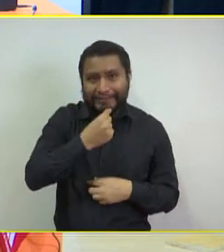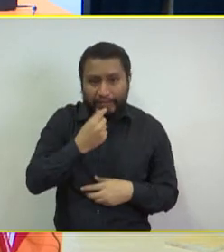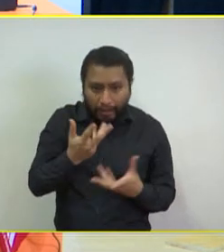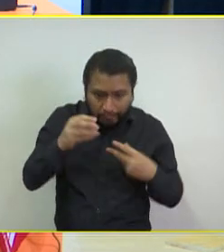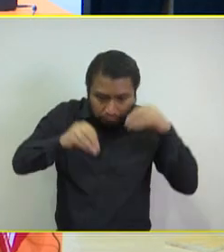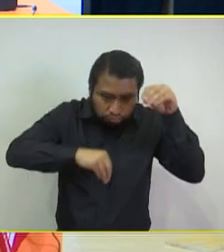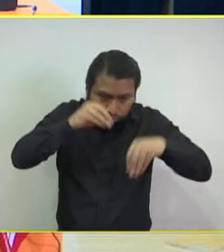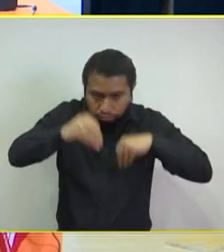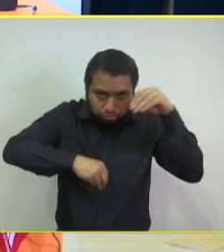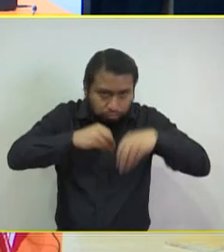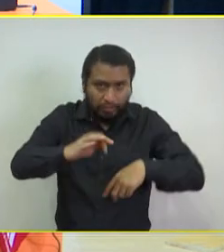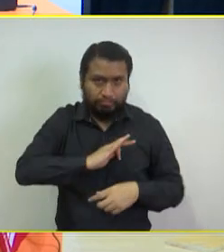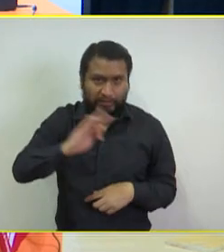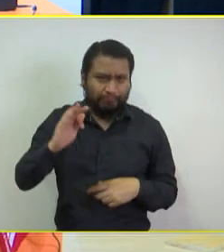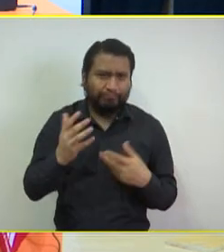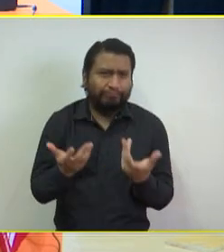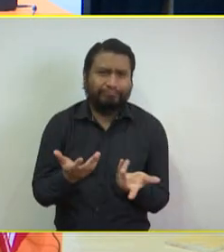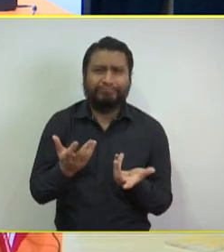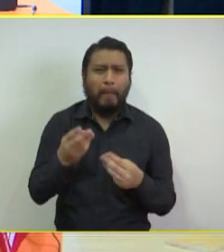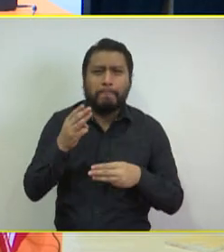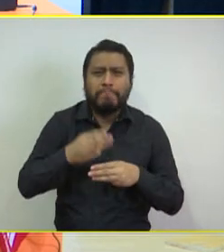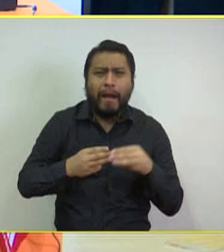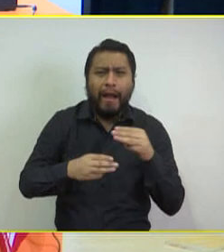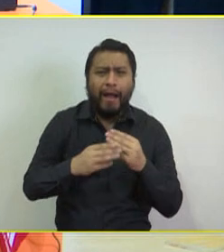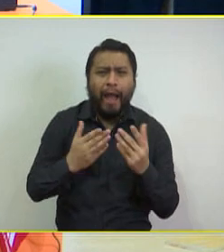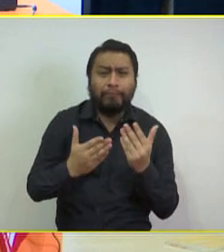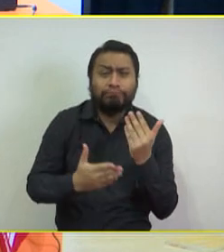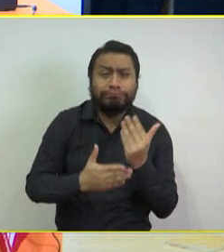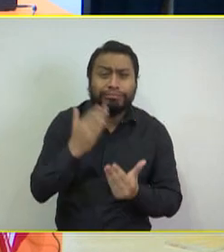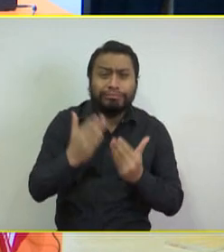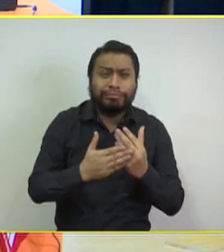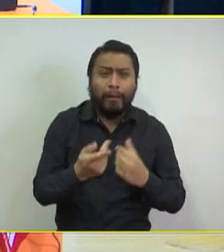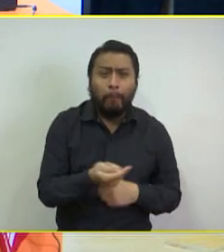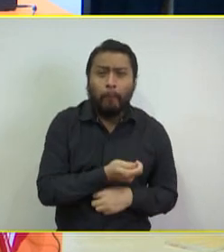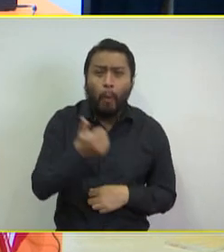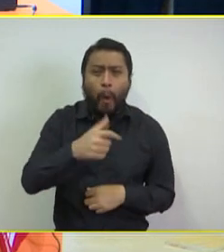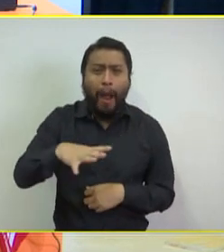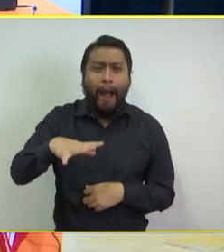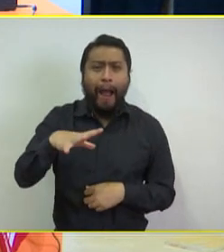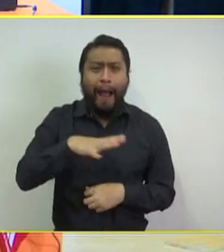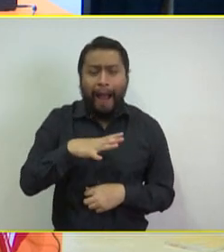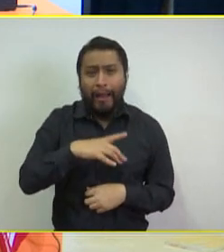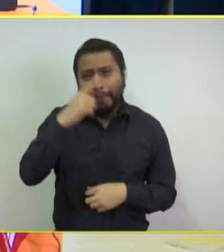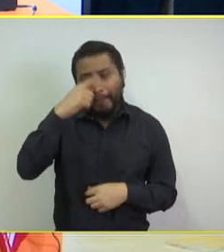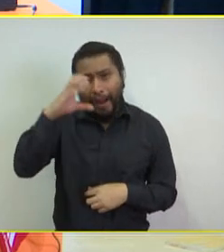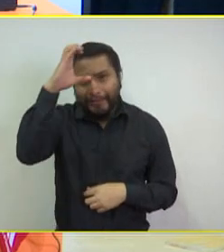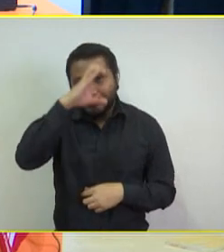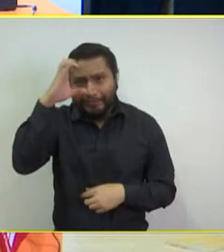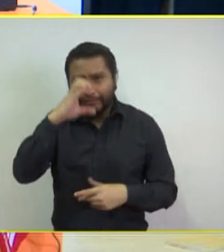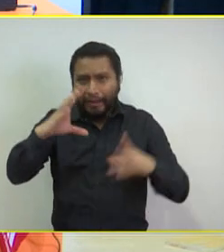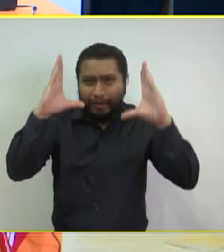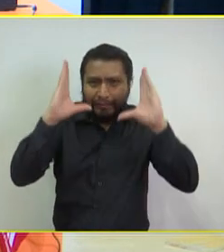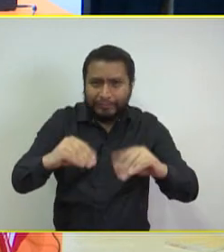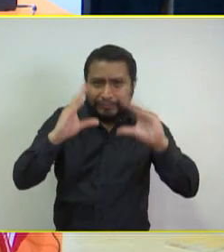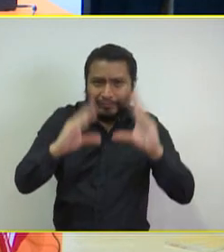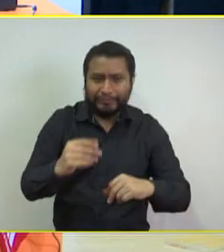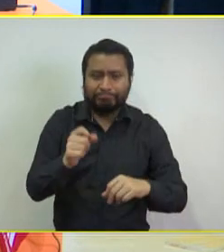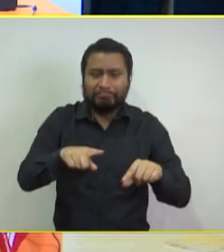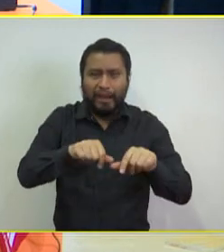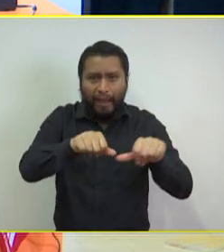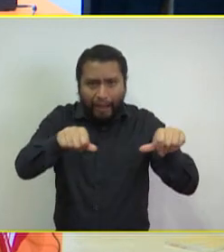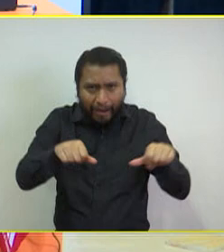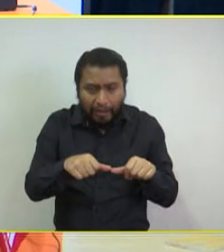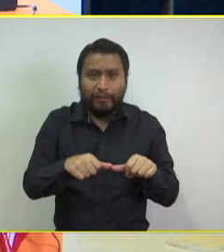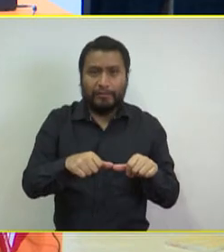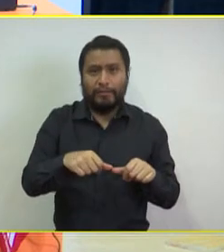Decía, ¿cómo? No hay nada o hay muy poco material que esté dirigido para enseñar ciencia o enseñar esta área,